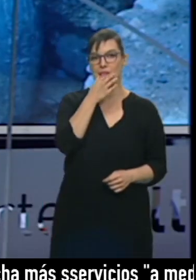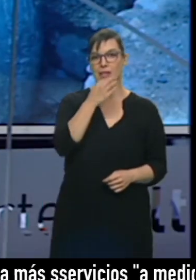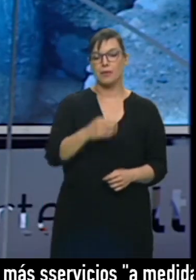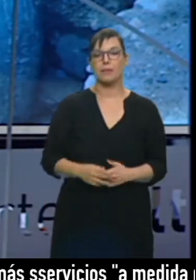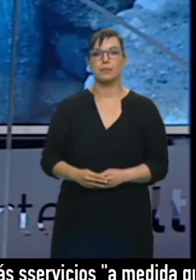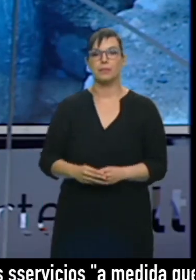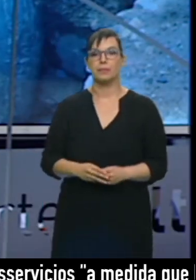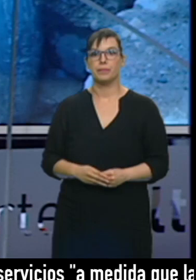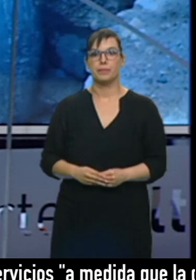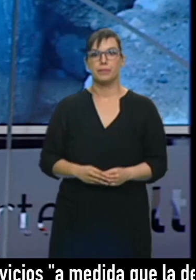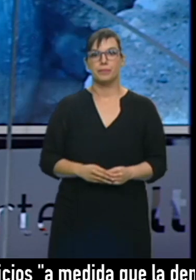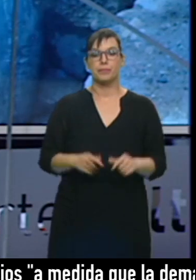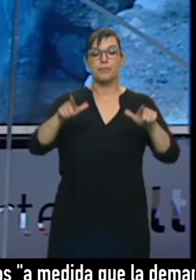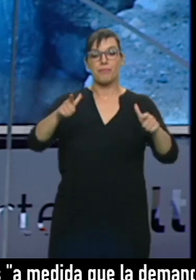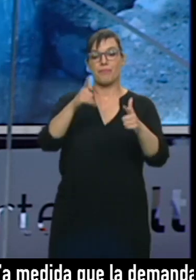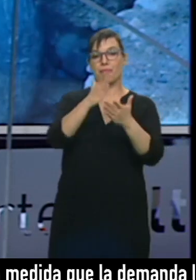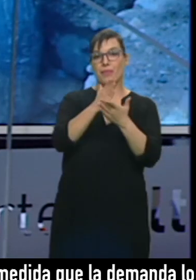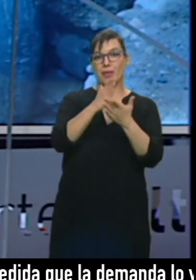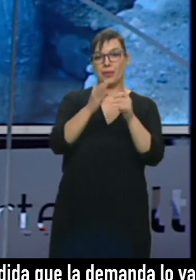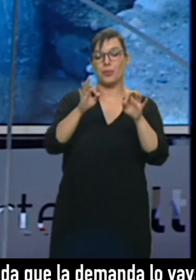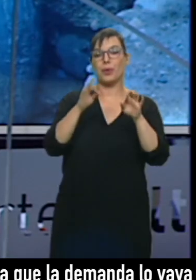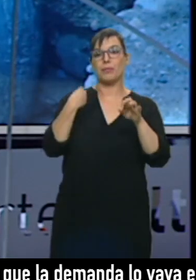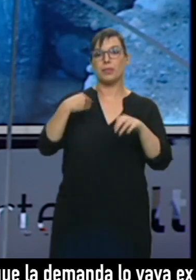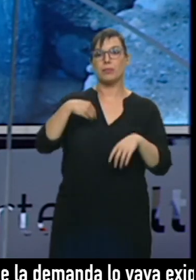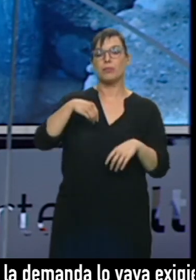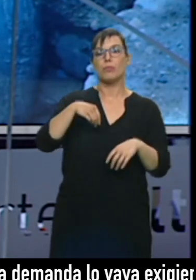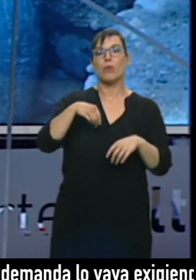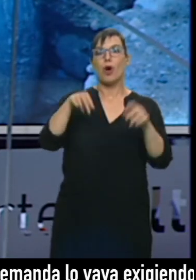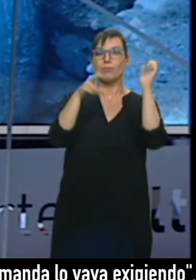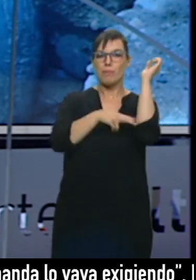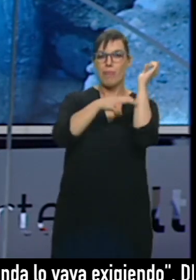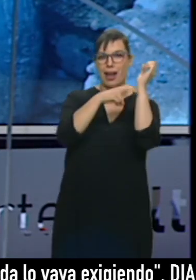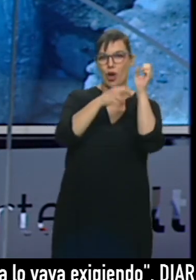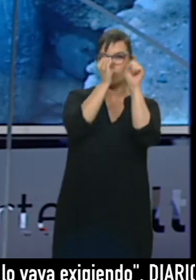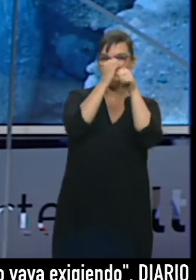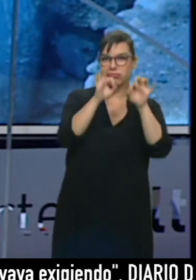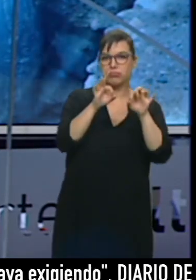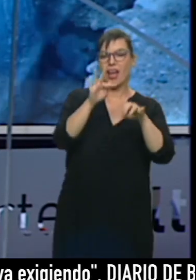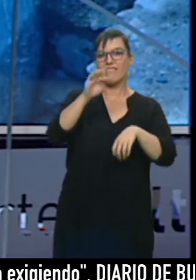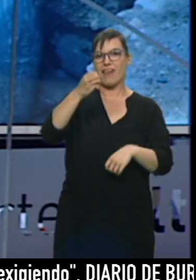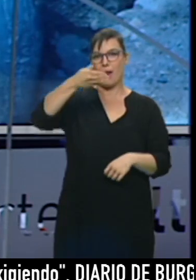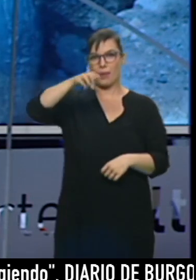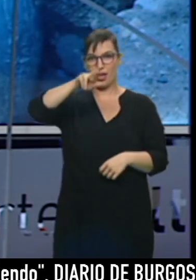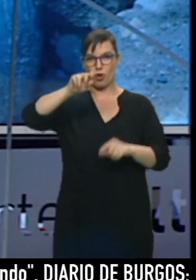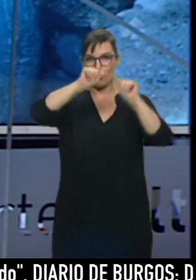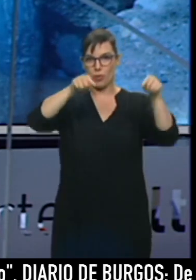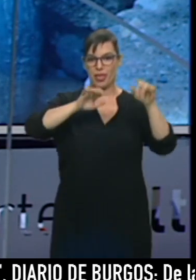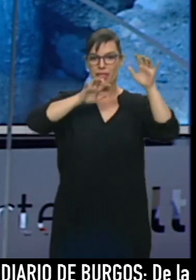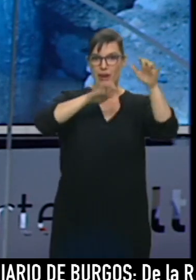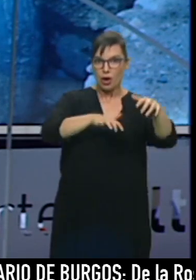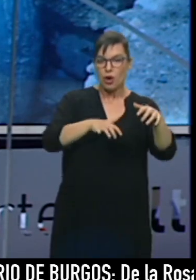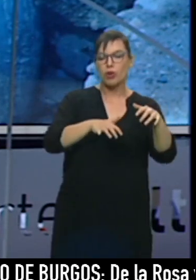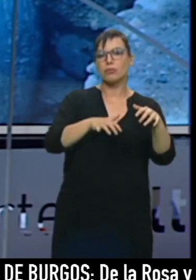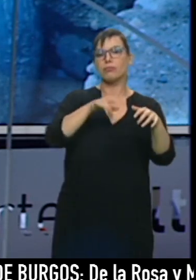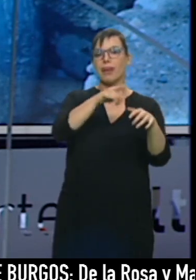El aula de paleobotánica de Favero, en León, quiere poner en valor los magníficos fósiles que se encuentran en la Gran Corta,